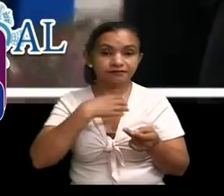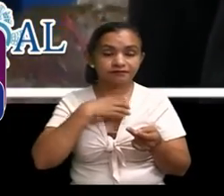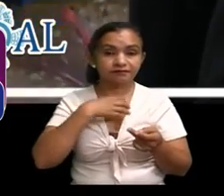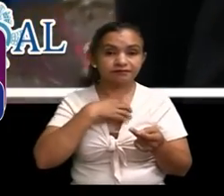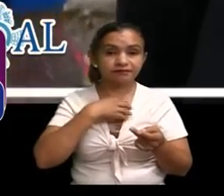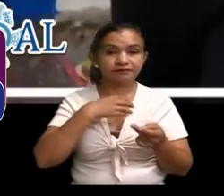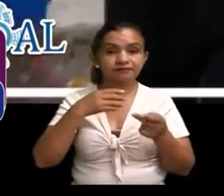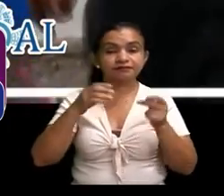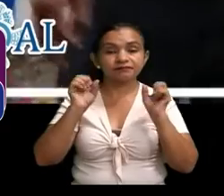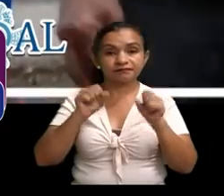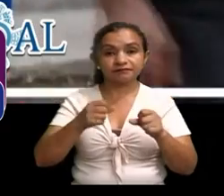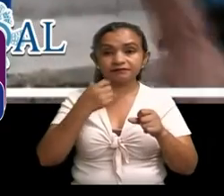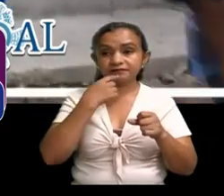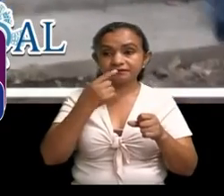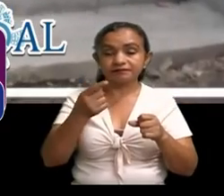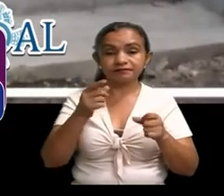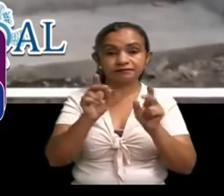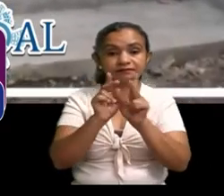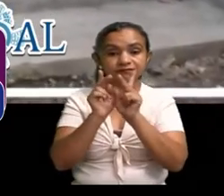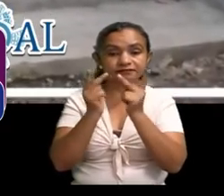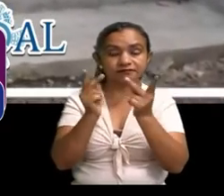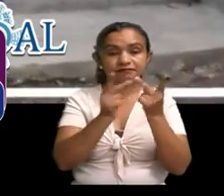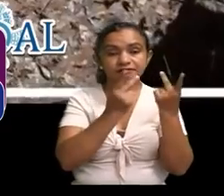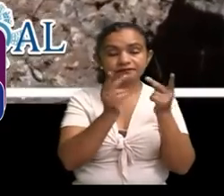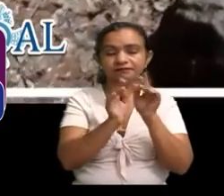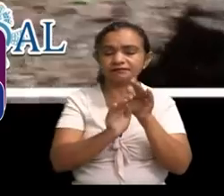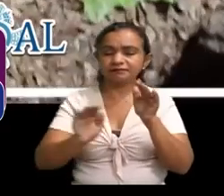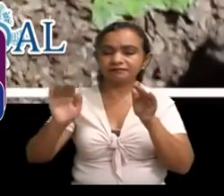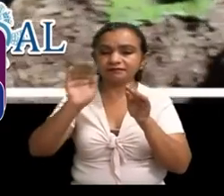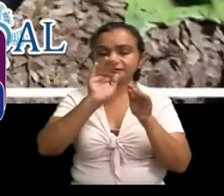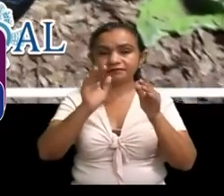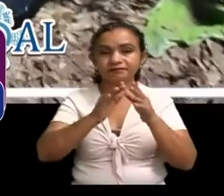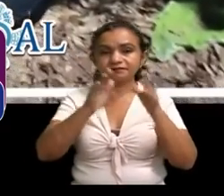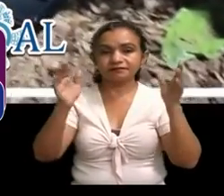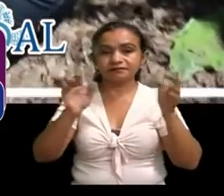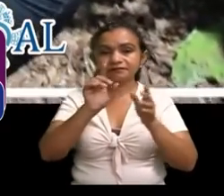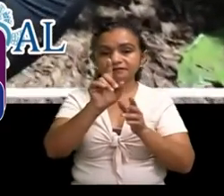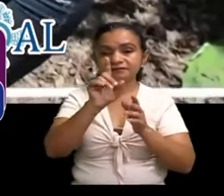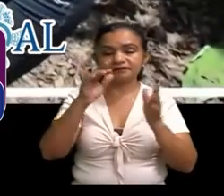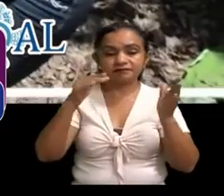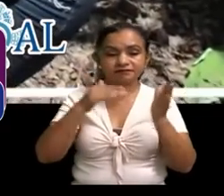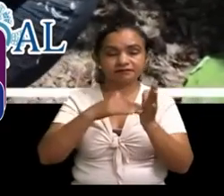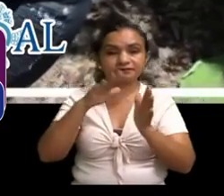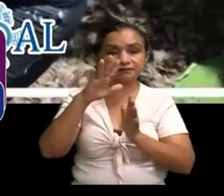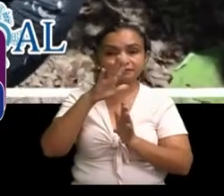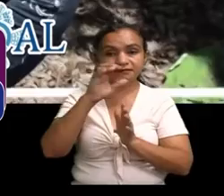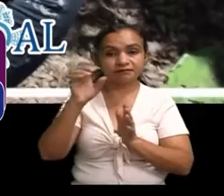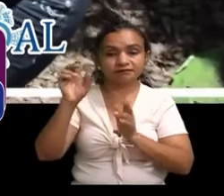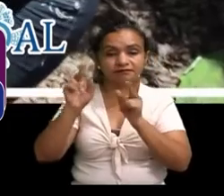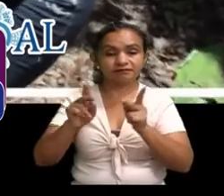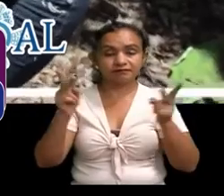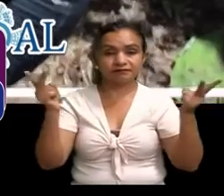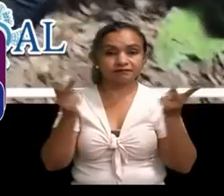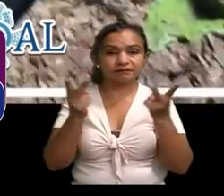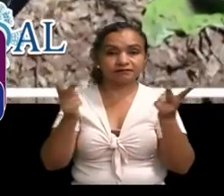replicar en poblaciones más grandes. Más grandes, de 1.500 habitantes,